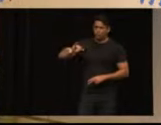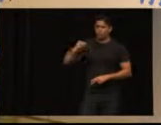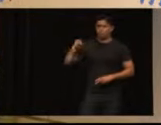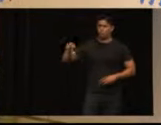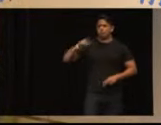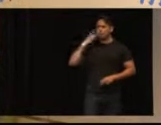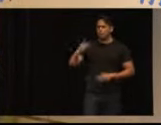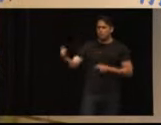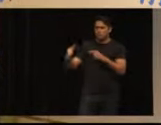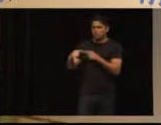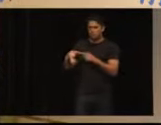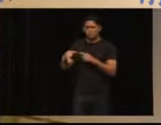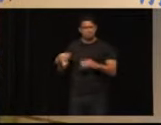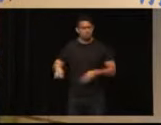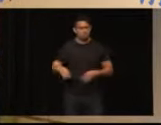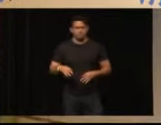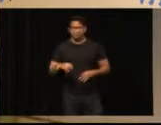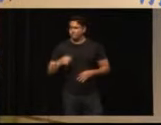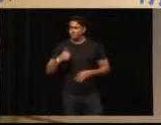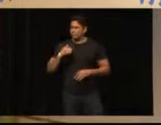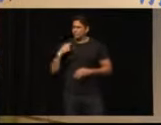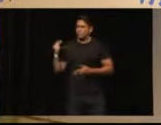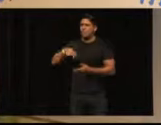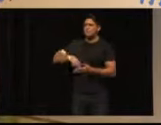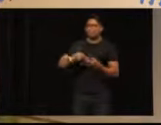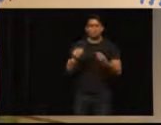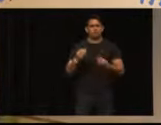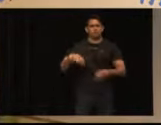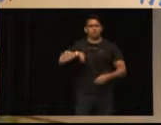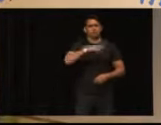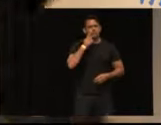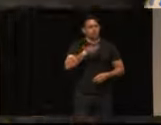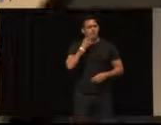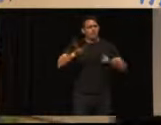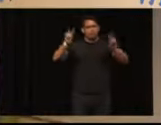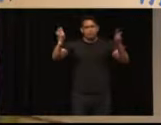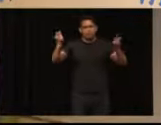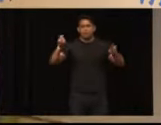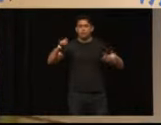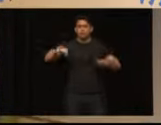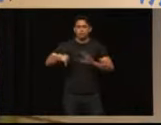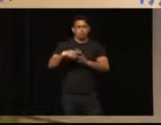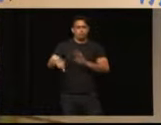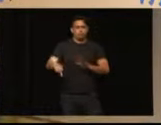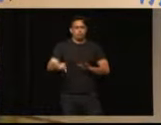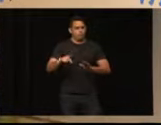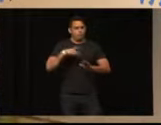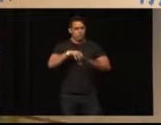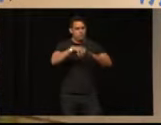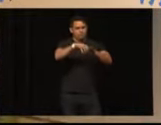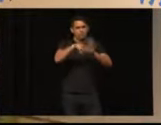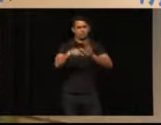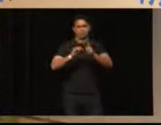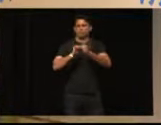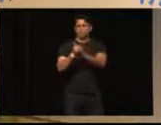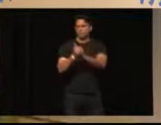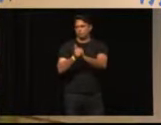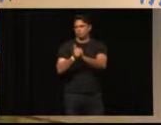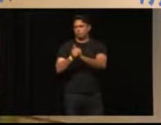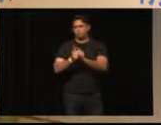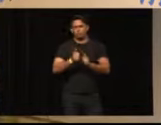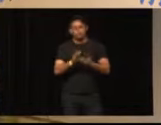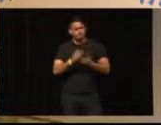dicho, no vengo aquí para hablar tal vez de este producto maravilloso que es la caravana del deporte, que